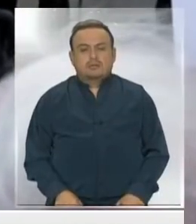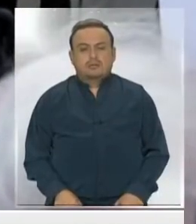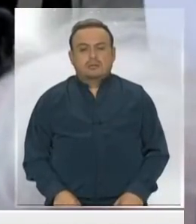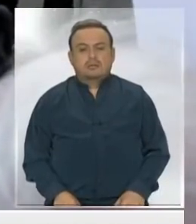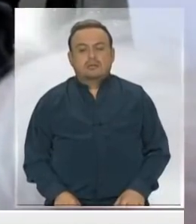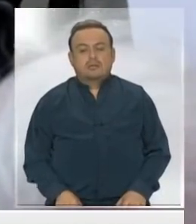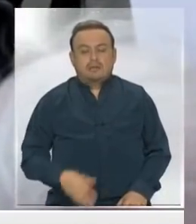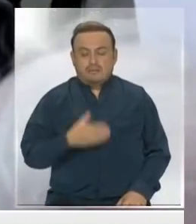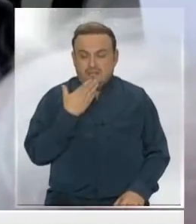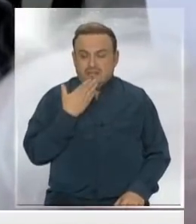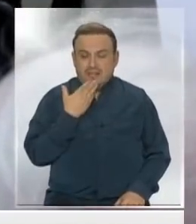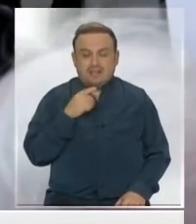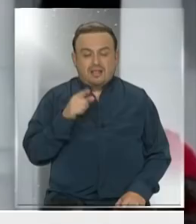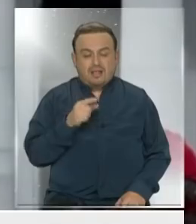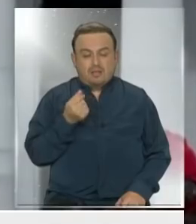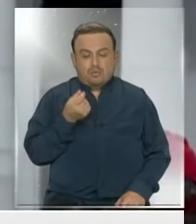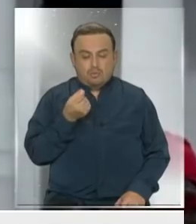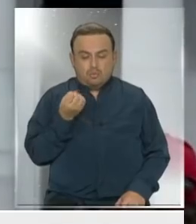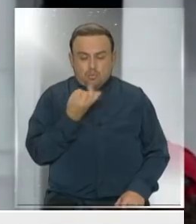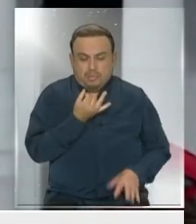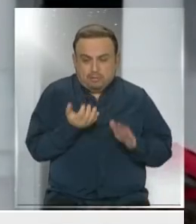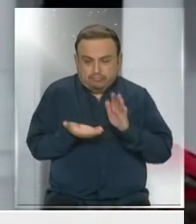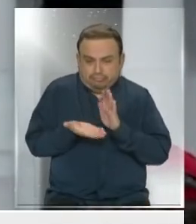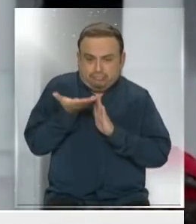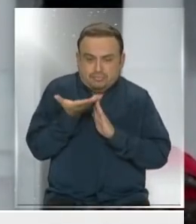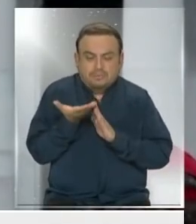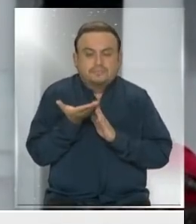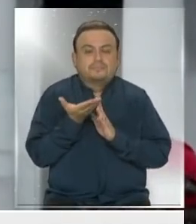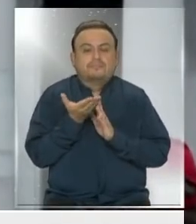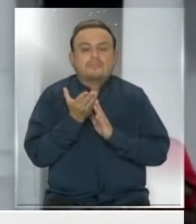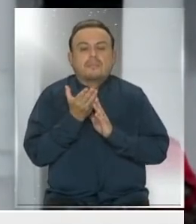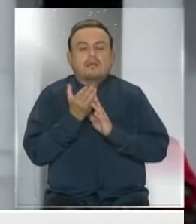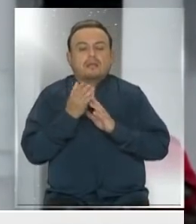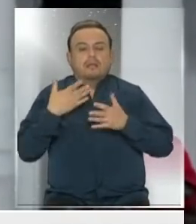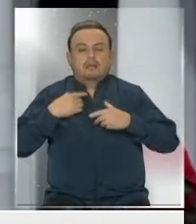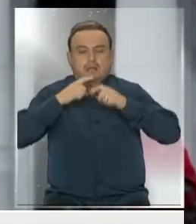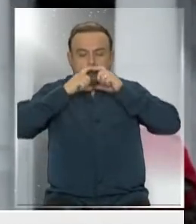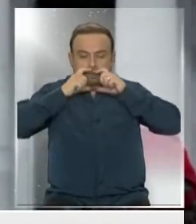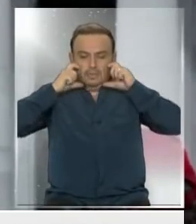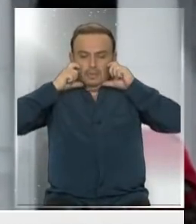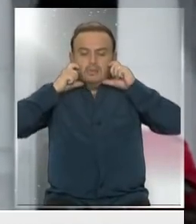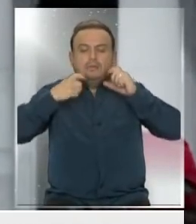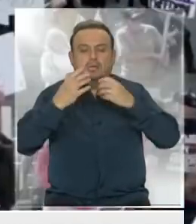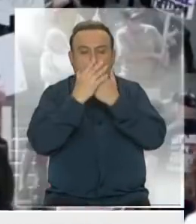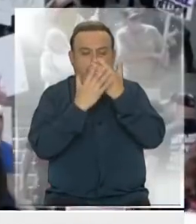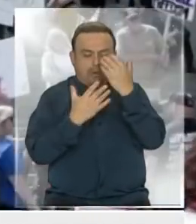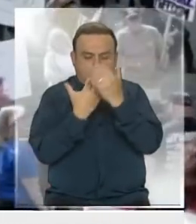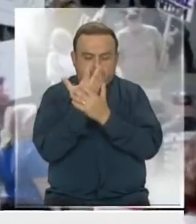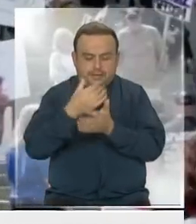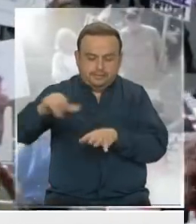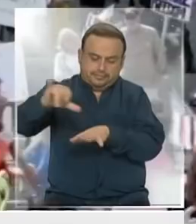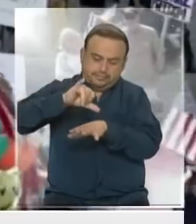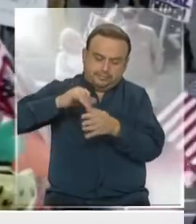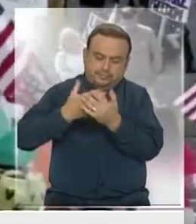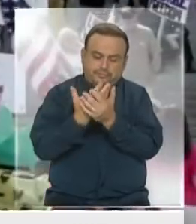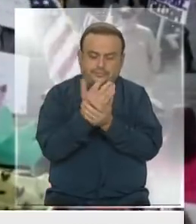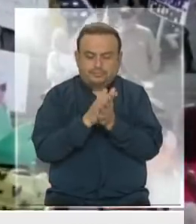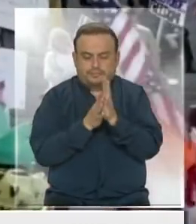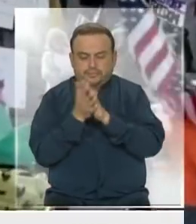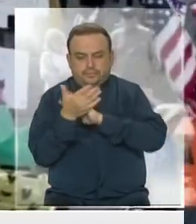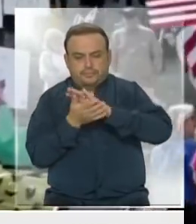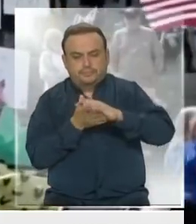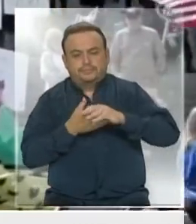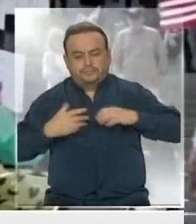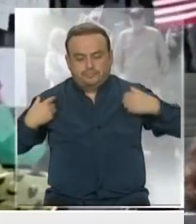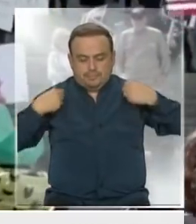testeado. También aumentar el material de protección a personal médico y